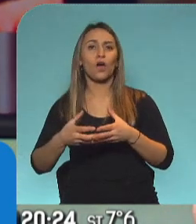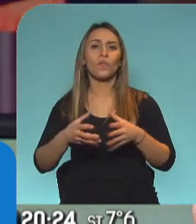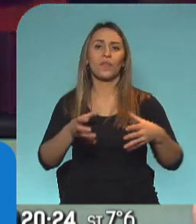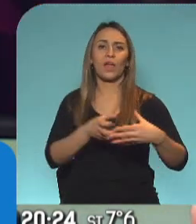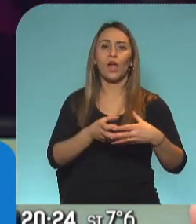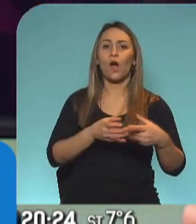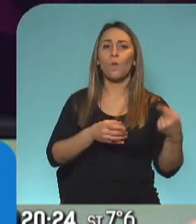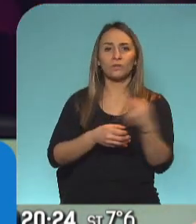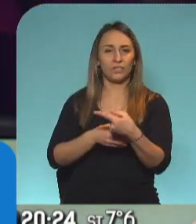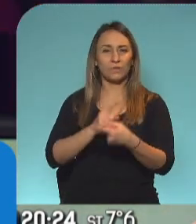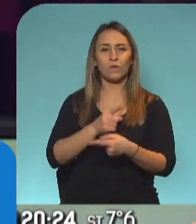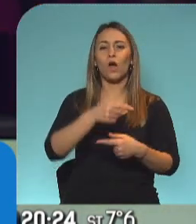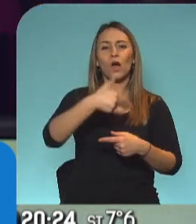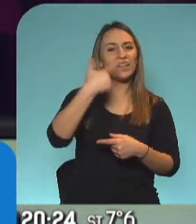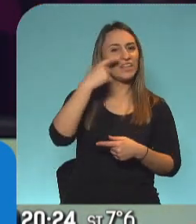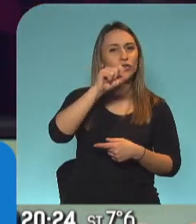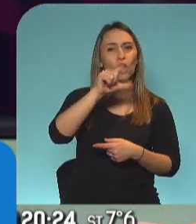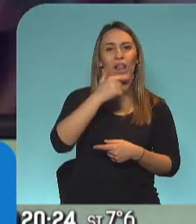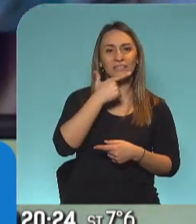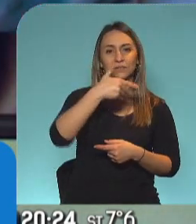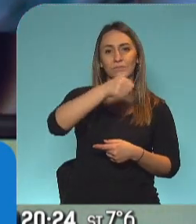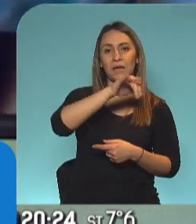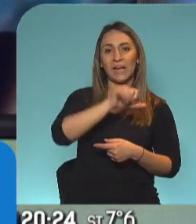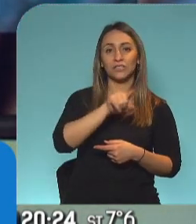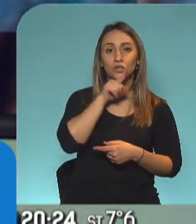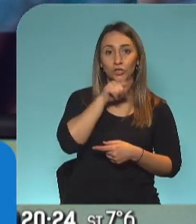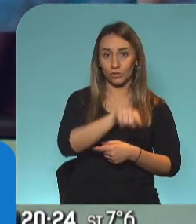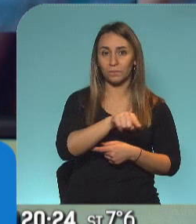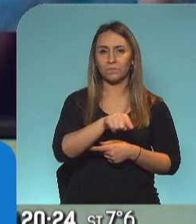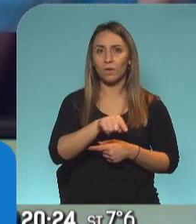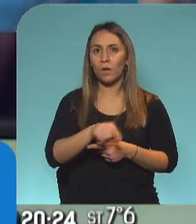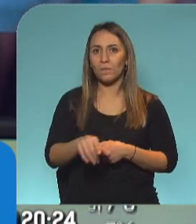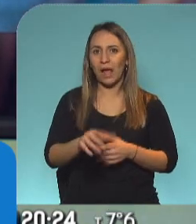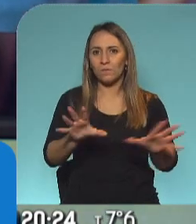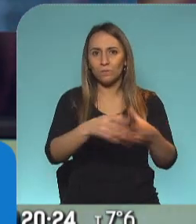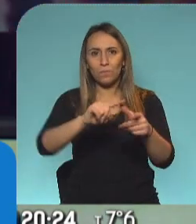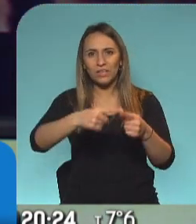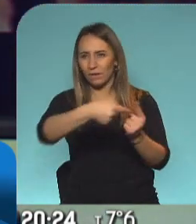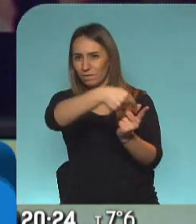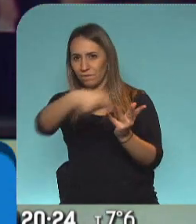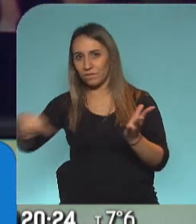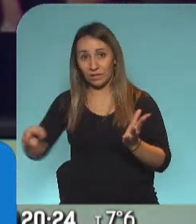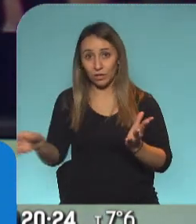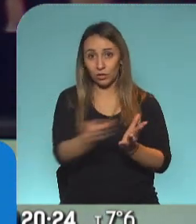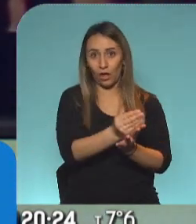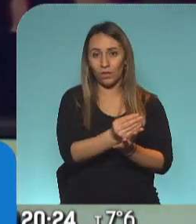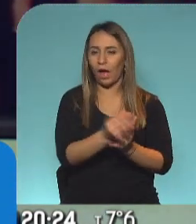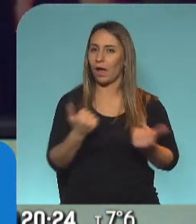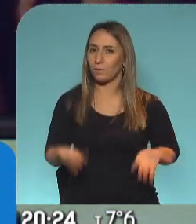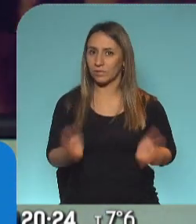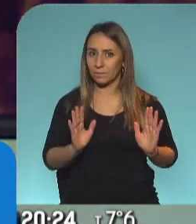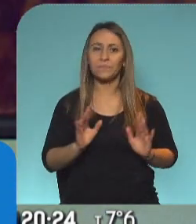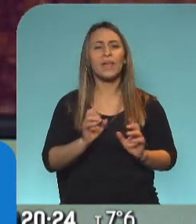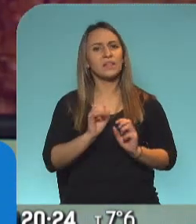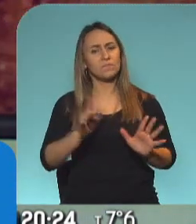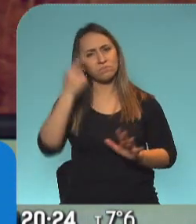fue Nicolás Massot. Una frase que le serviría al arco político entero, llegado a distintos casos, que dijo que está mal pensar